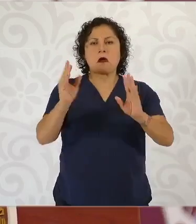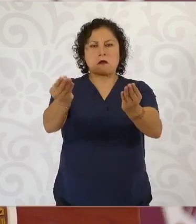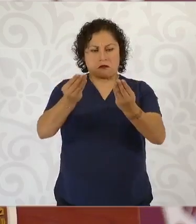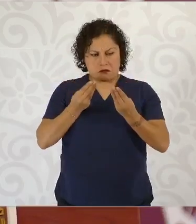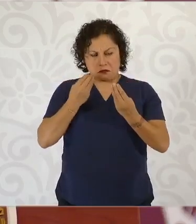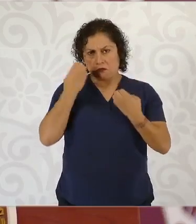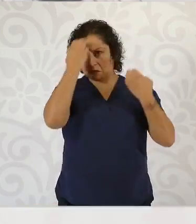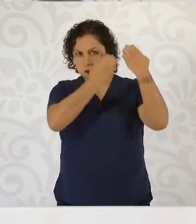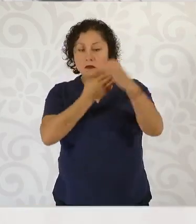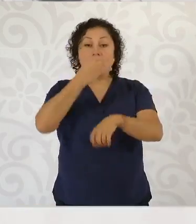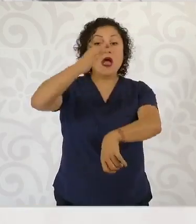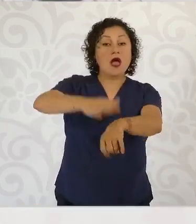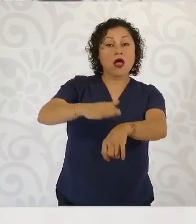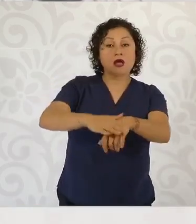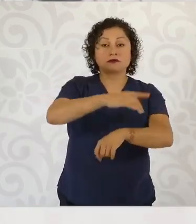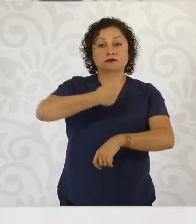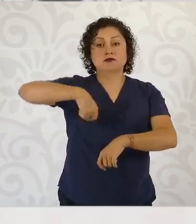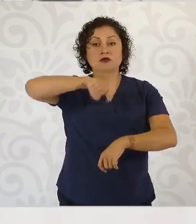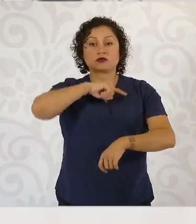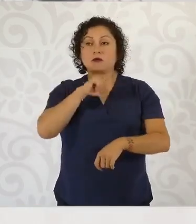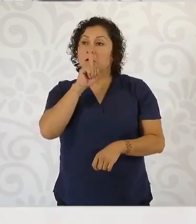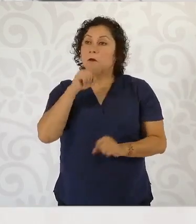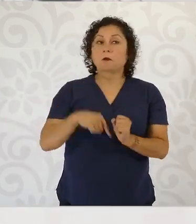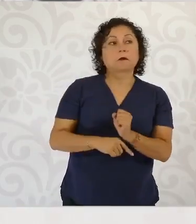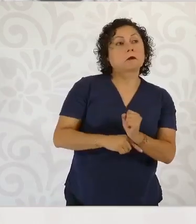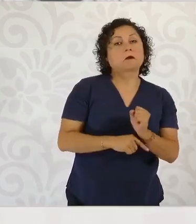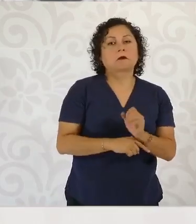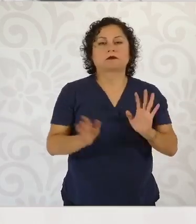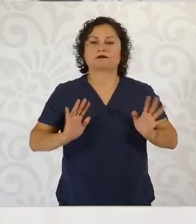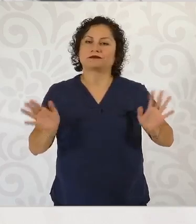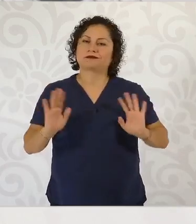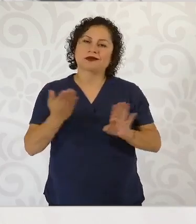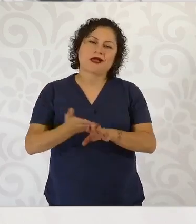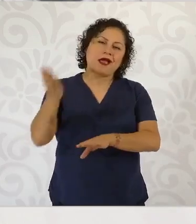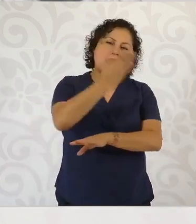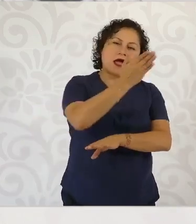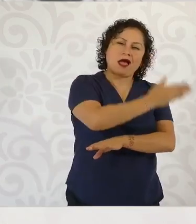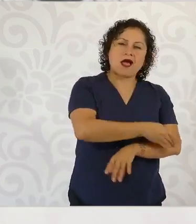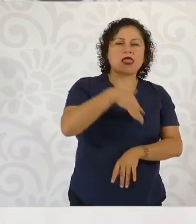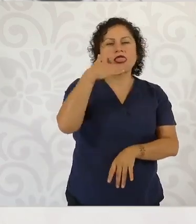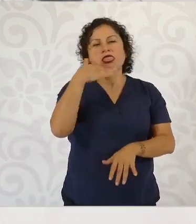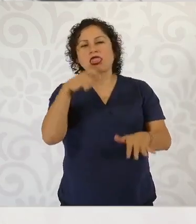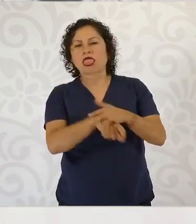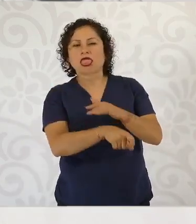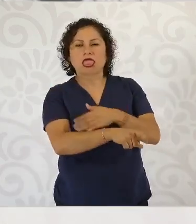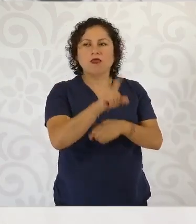nada que ocultar. Nosotros no somos del pasado, de corrupción de aquellas épocas, en donde se